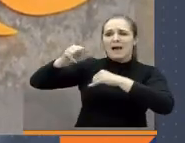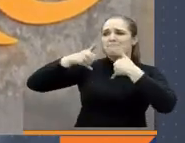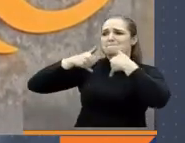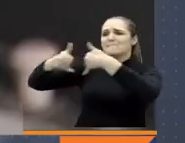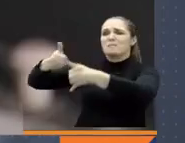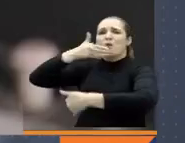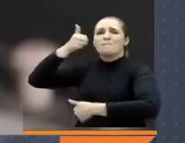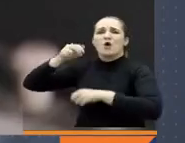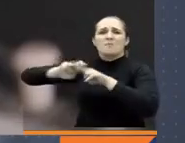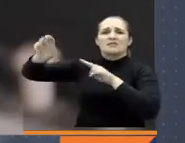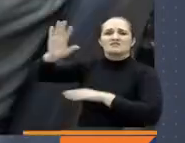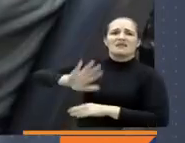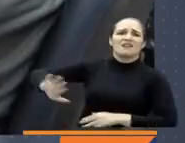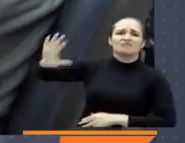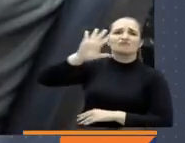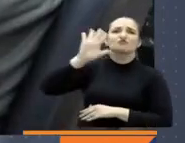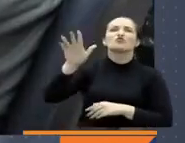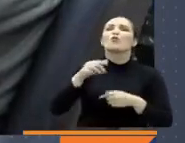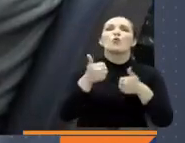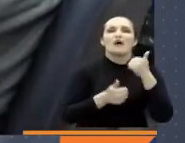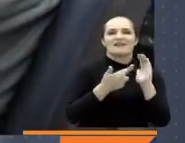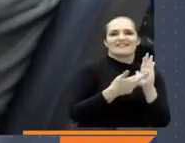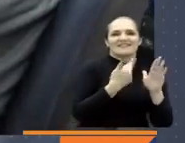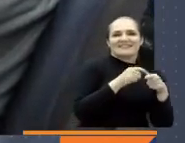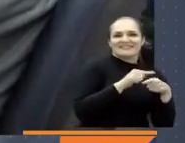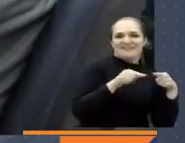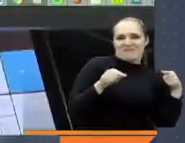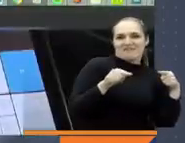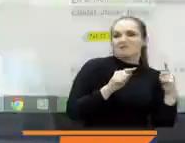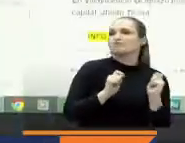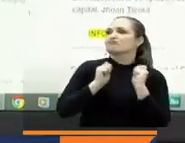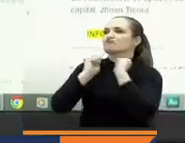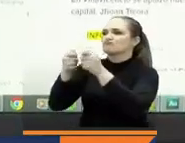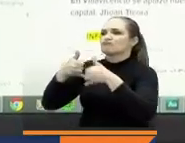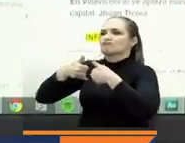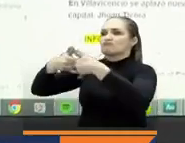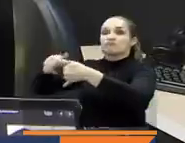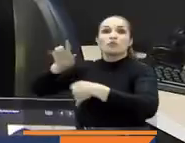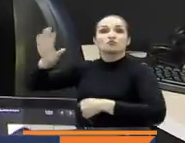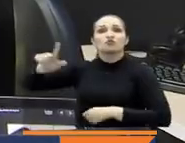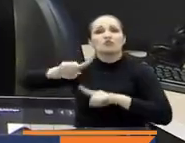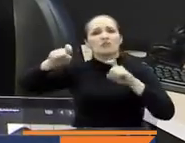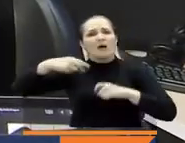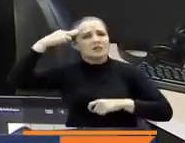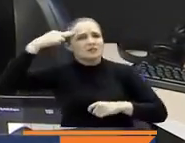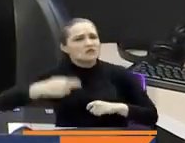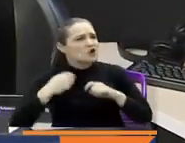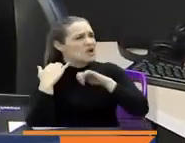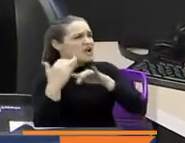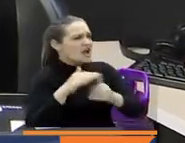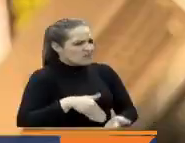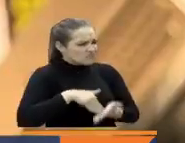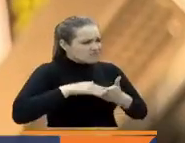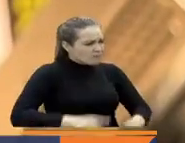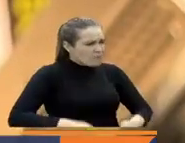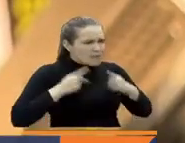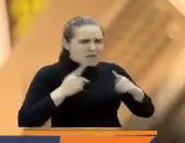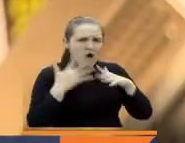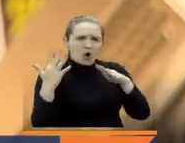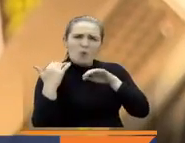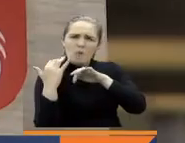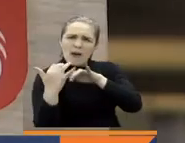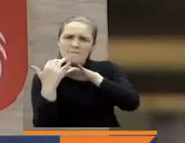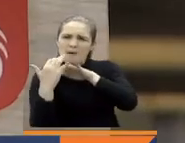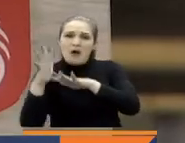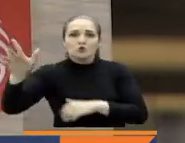de la revista Semana. El reconocimiento fue otorgado por el podcast Historias de Guerra, Vida y Resistencia, Conflicto Armado